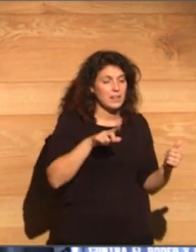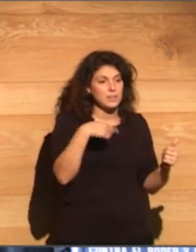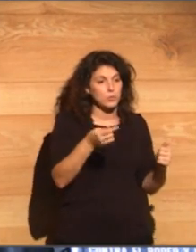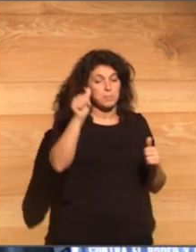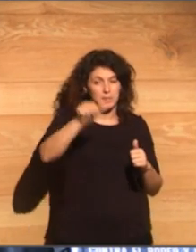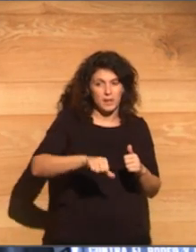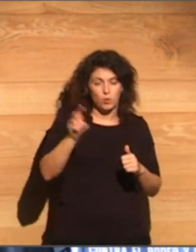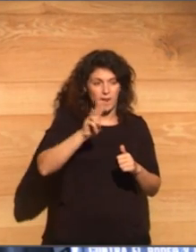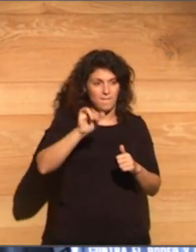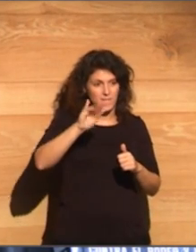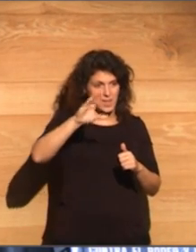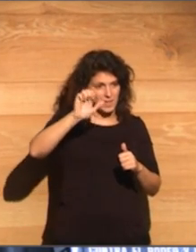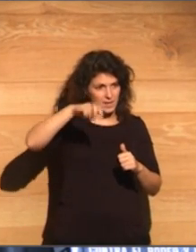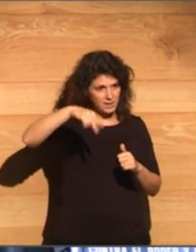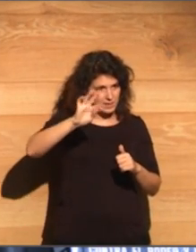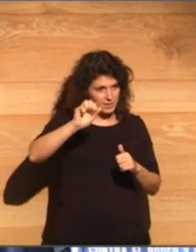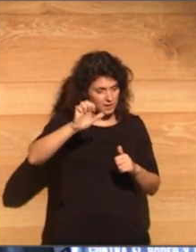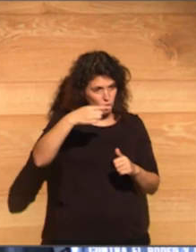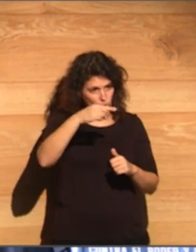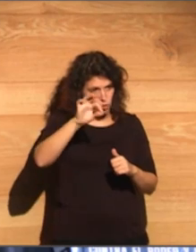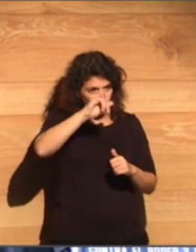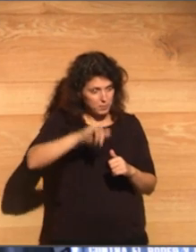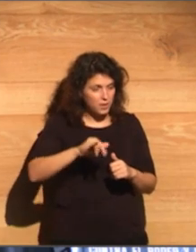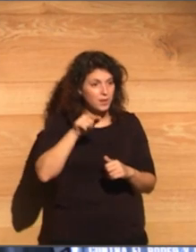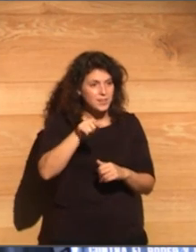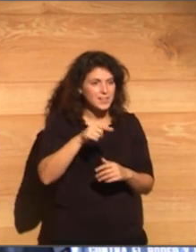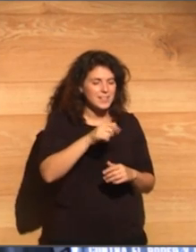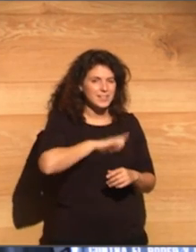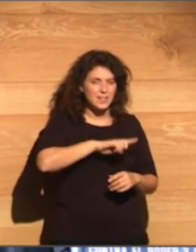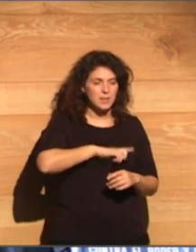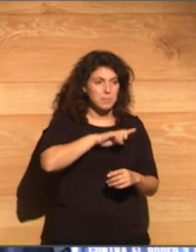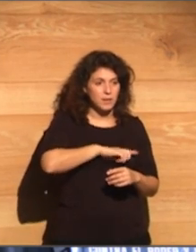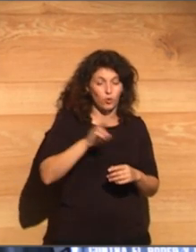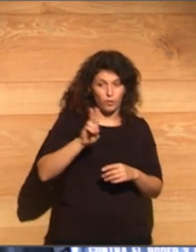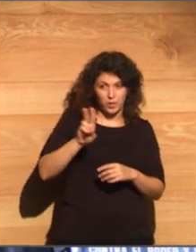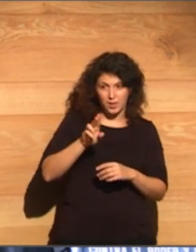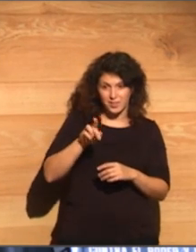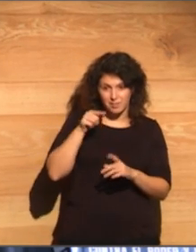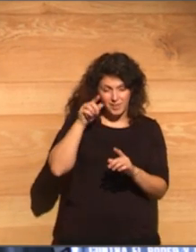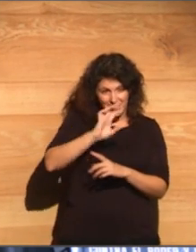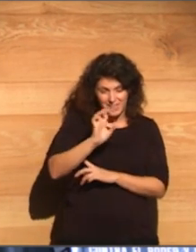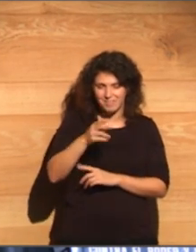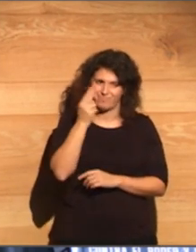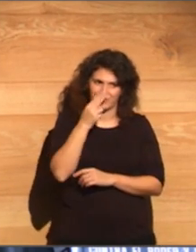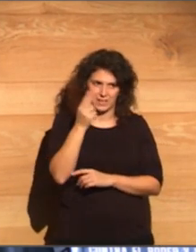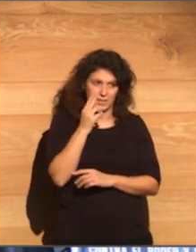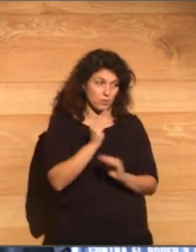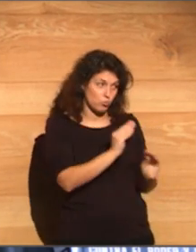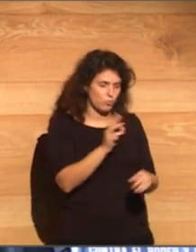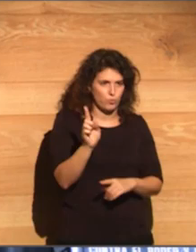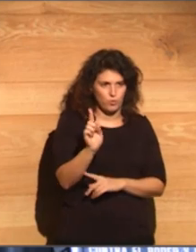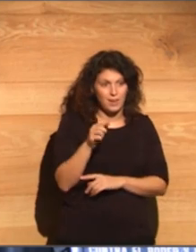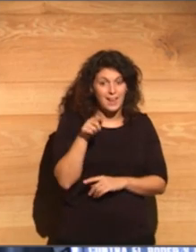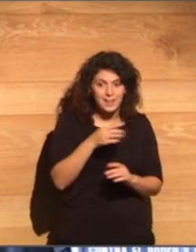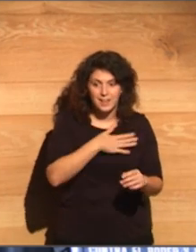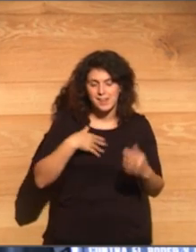Gómez, y siempre sintió Berlanga que a Vicente Gómez nunca le interesó de verdad su cine, y que lo que él quería